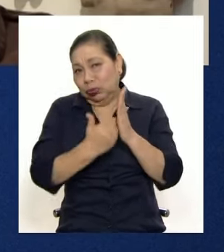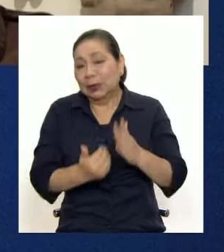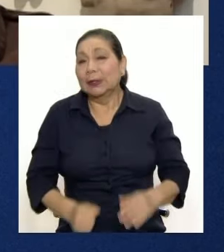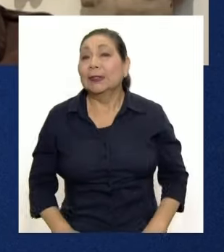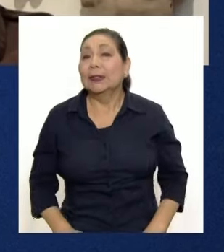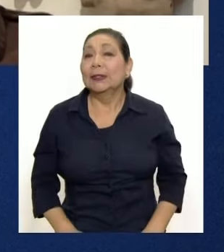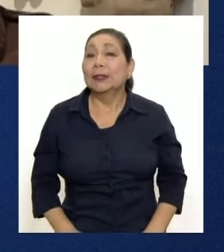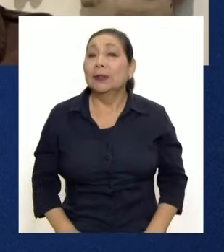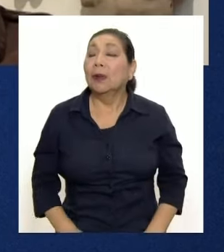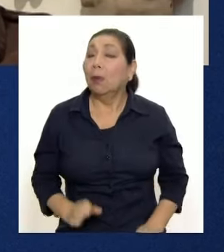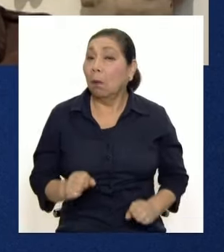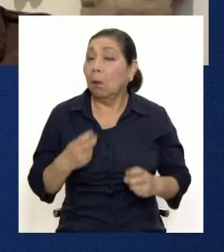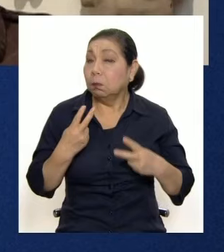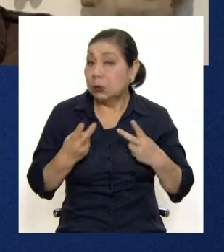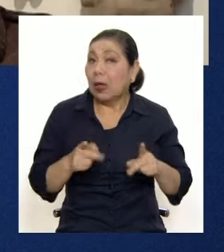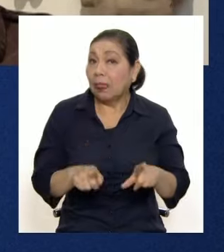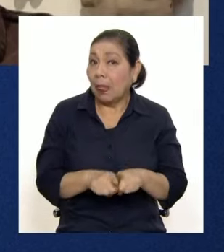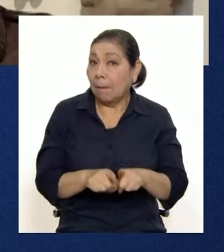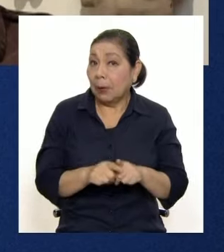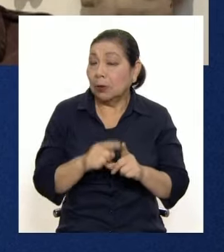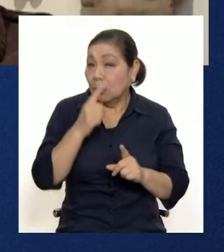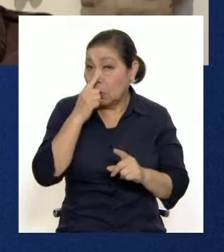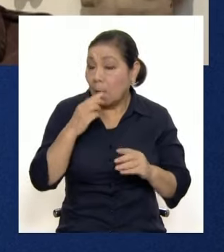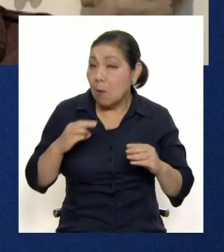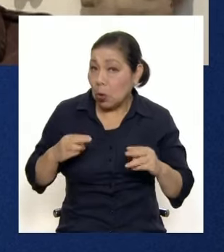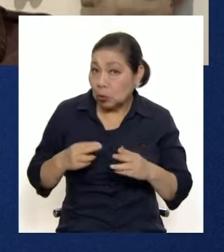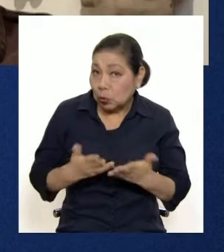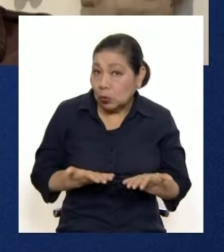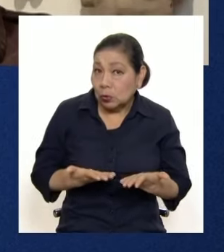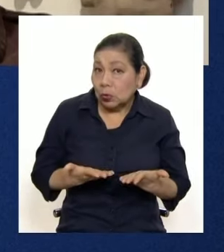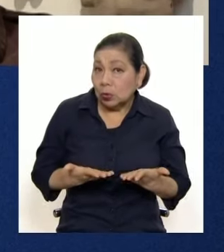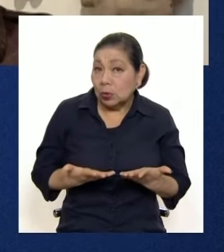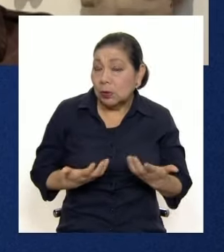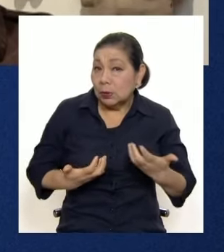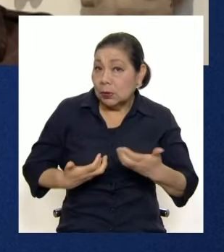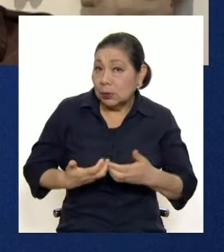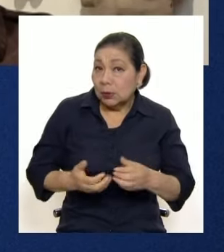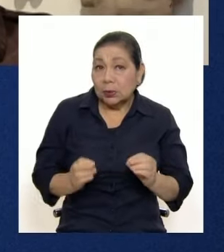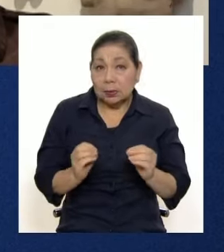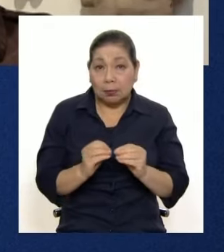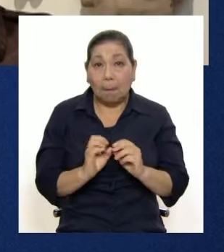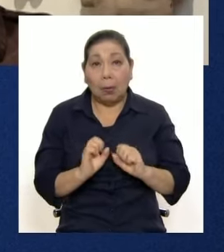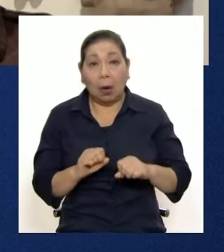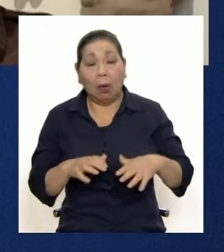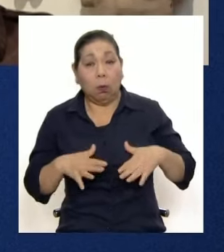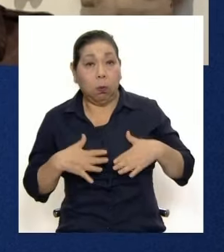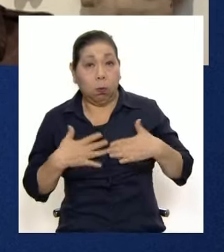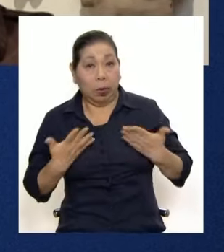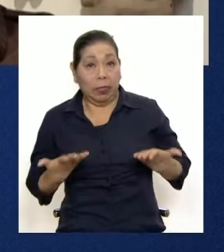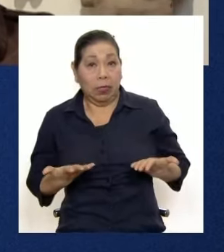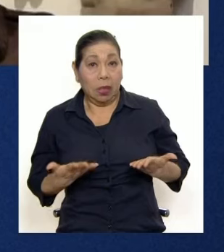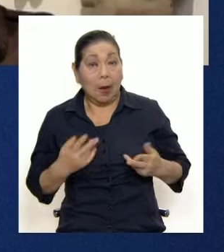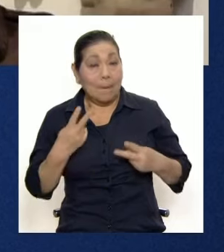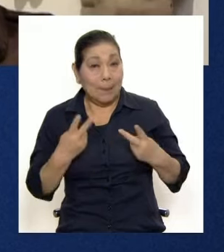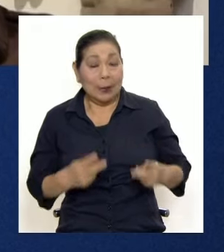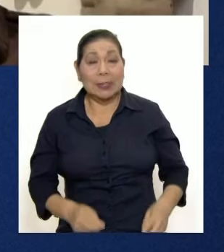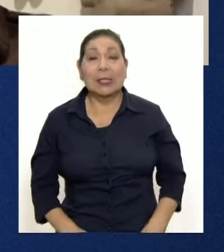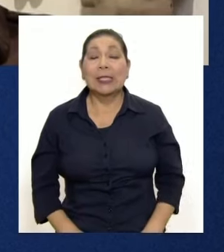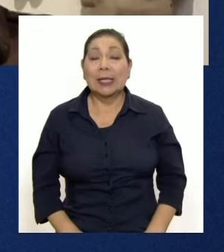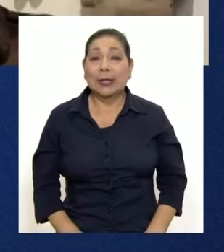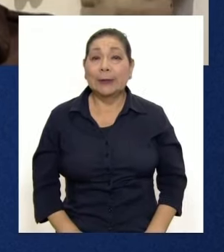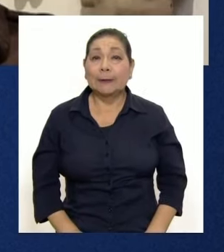decirlo no que puedan visitar también machupichu se está haciendo las consideraciones o coordinaciones para que puedan tener estas